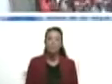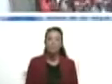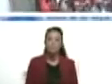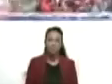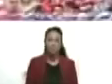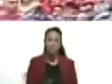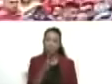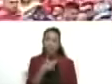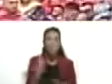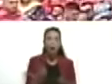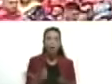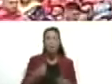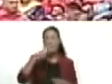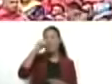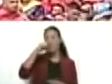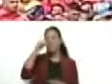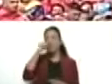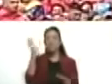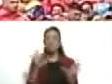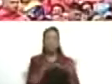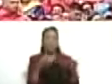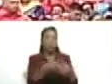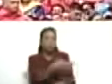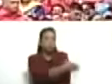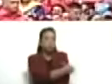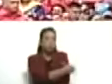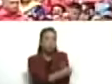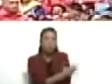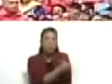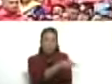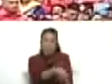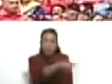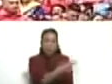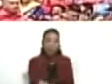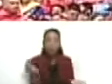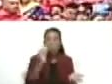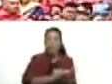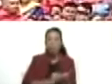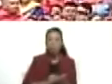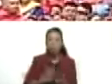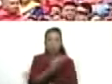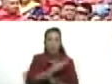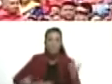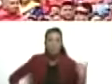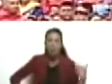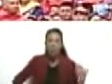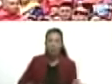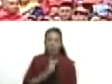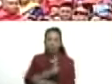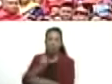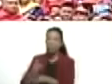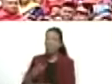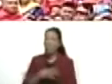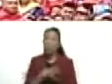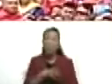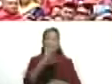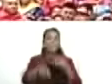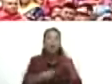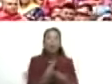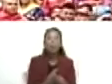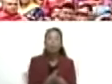No mandan los apellidos, ni volverán más nunca en la vida los apellidos a mandar en este